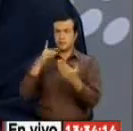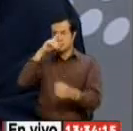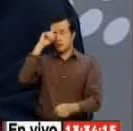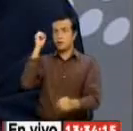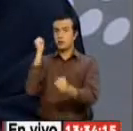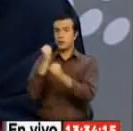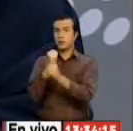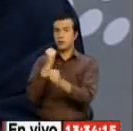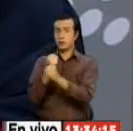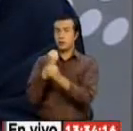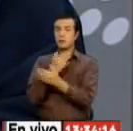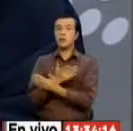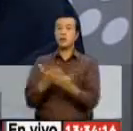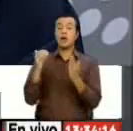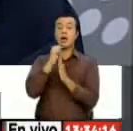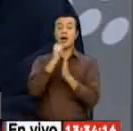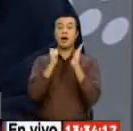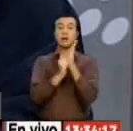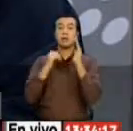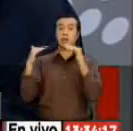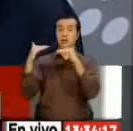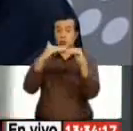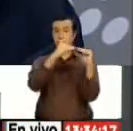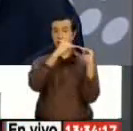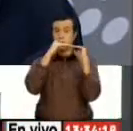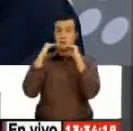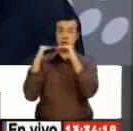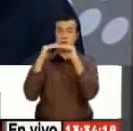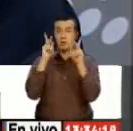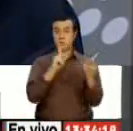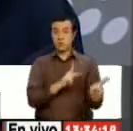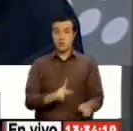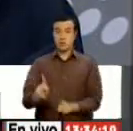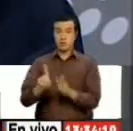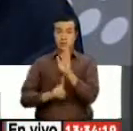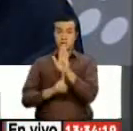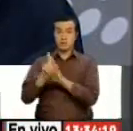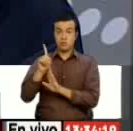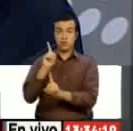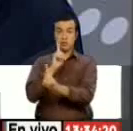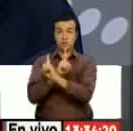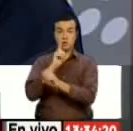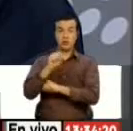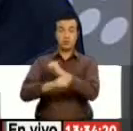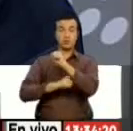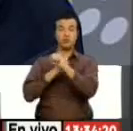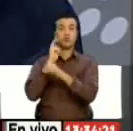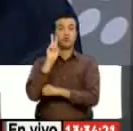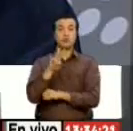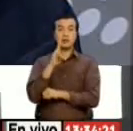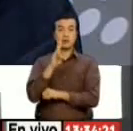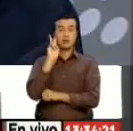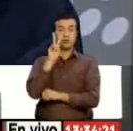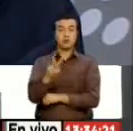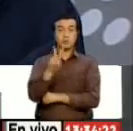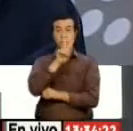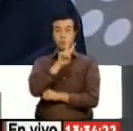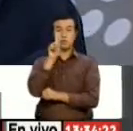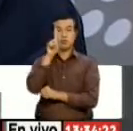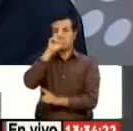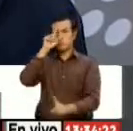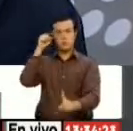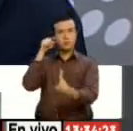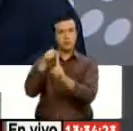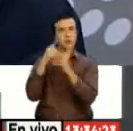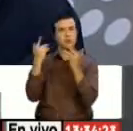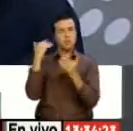trabajando es que la Agenda para la Igualdad, que es justamente el Plan de Desarrollo en Discapacidades 2017-2021, va enfocado